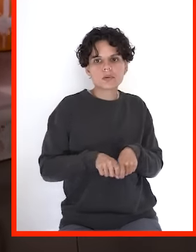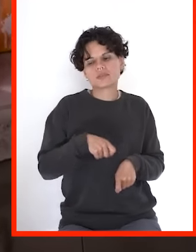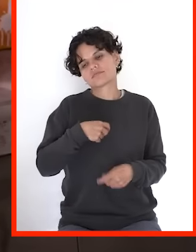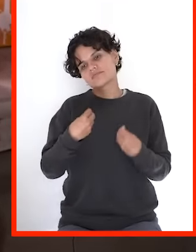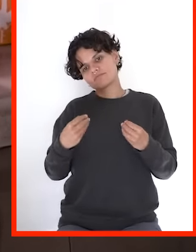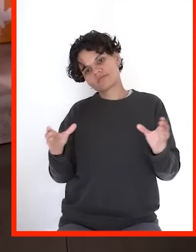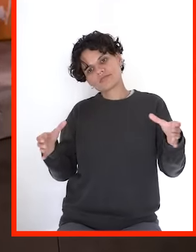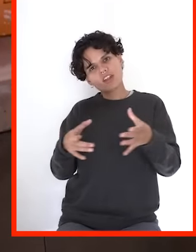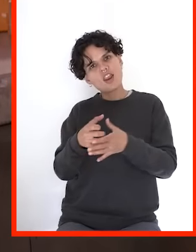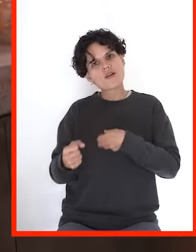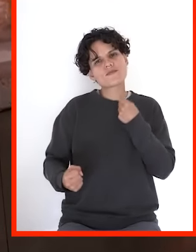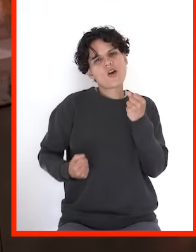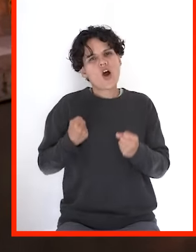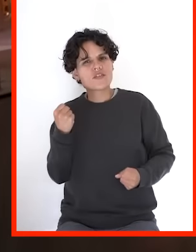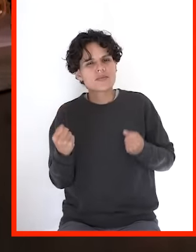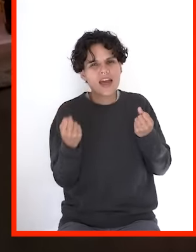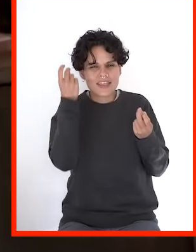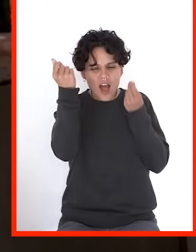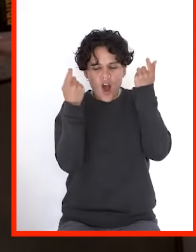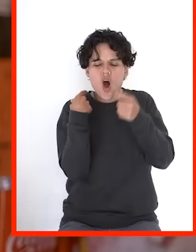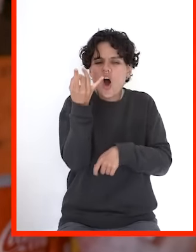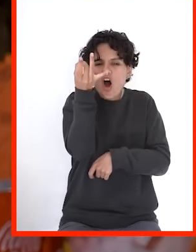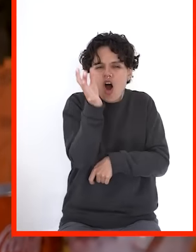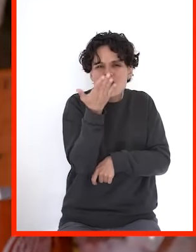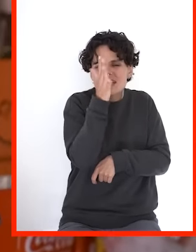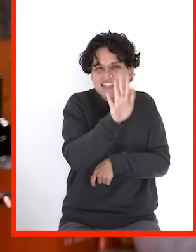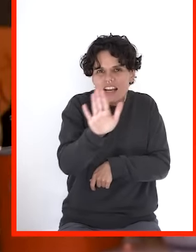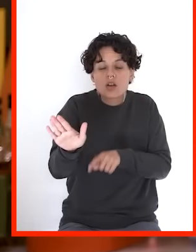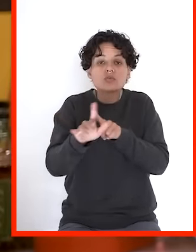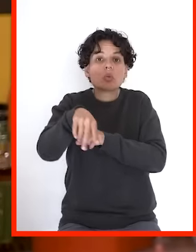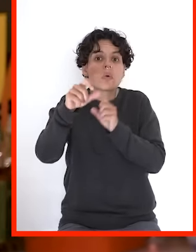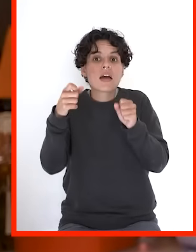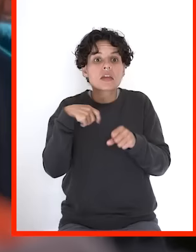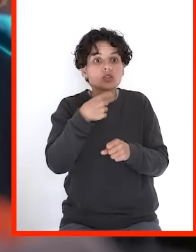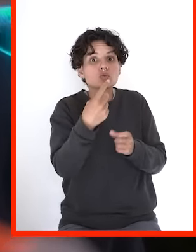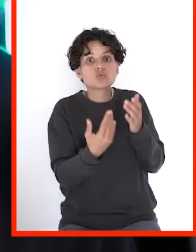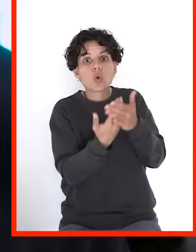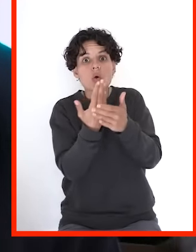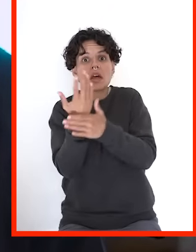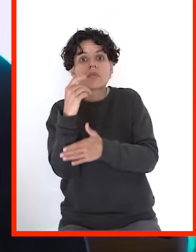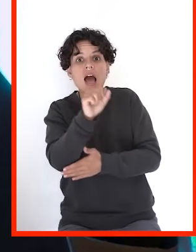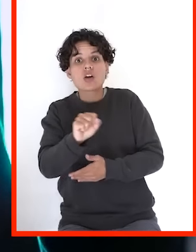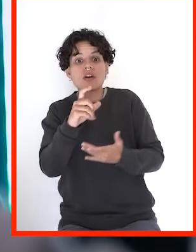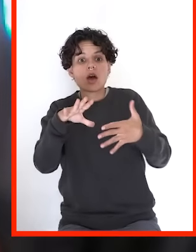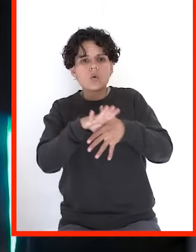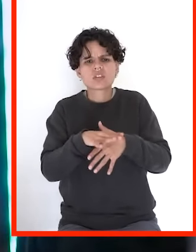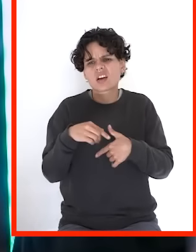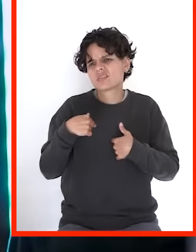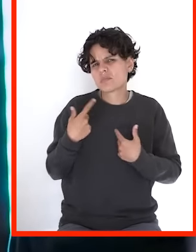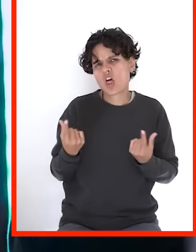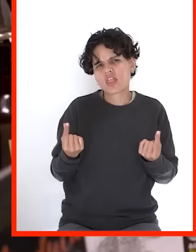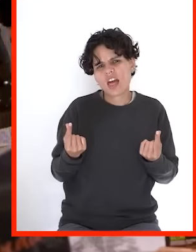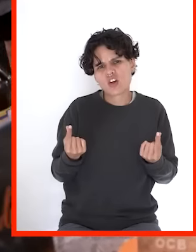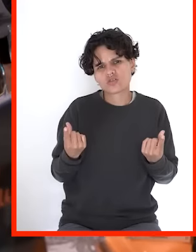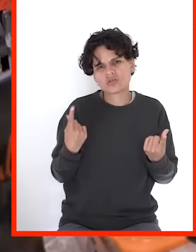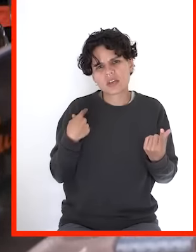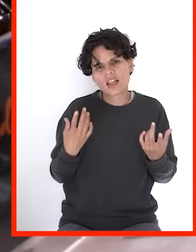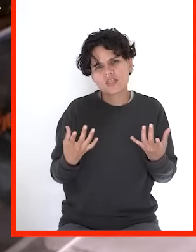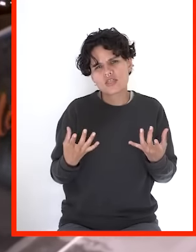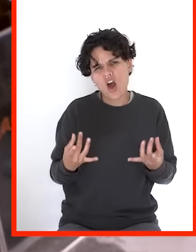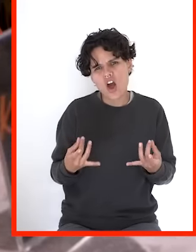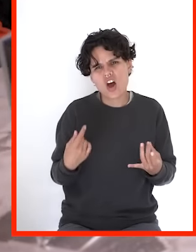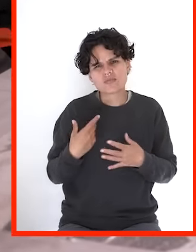movimiento original, ¿tienen movimiento original de usted? ¿Puede etiquetarnos? Ahí los vamos a subir a la junta. Me dolieron los dedos, weón. ¿Te dolieron los dedos? Ay. Ah, no, lo